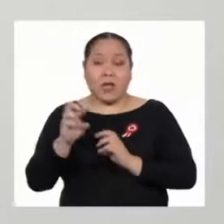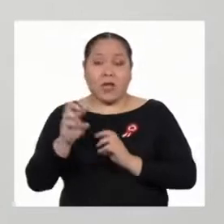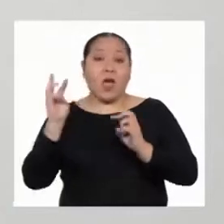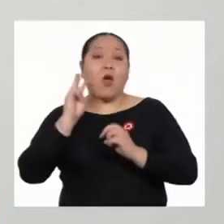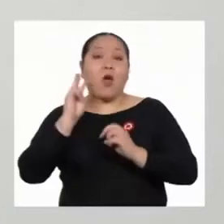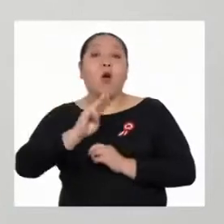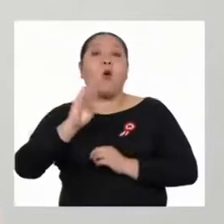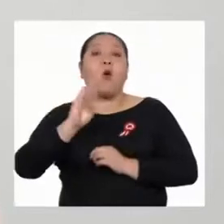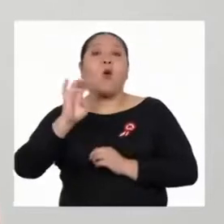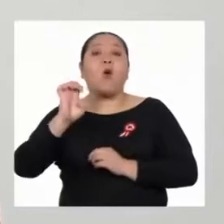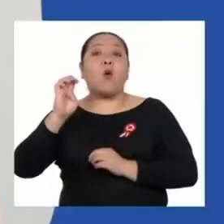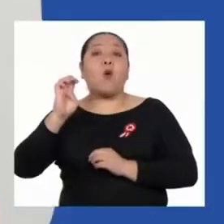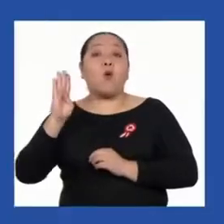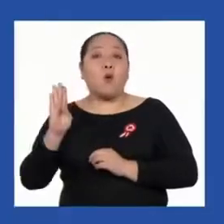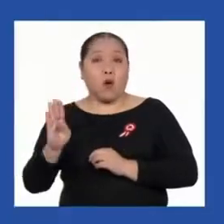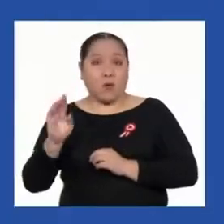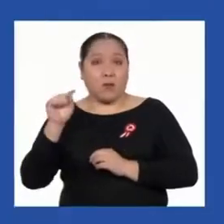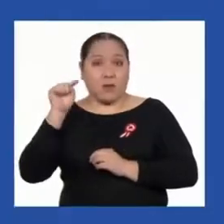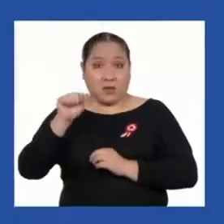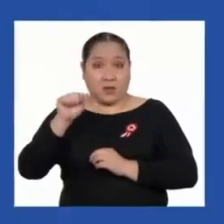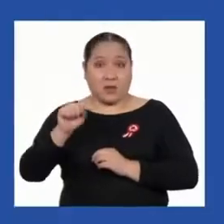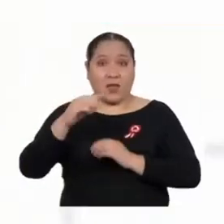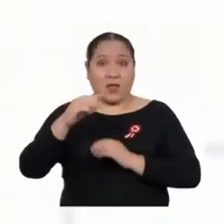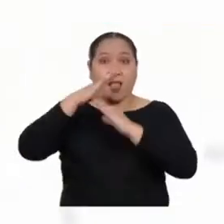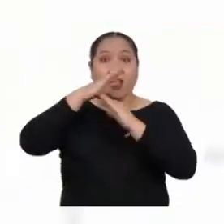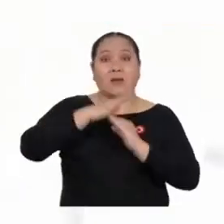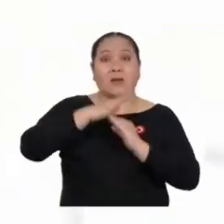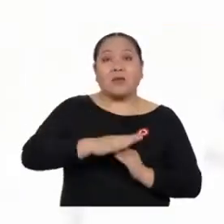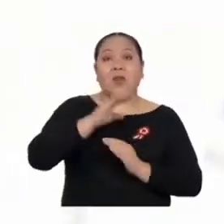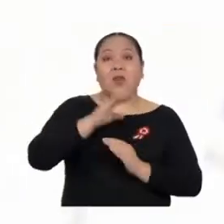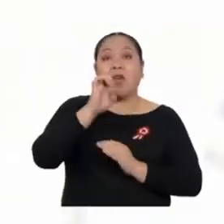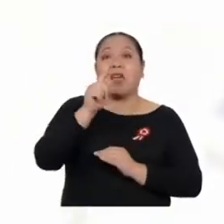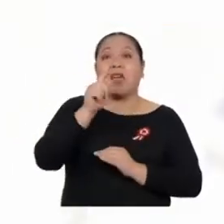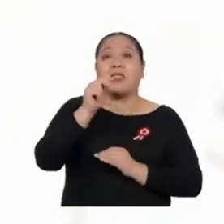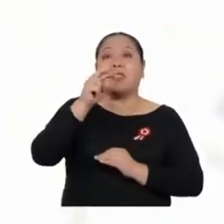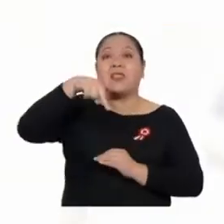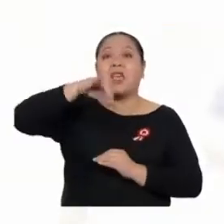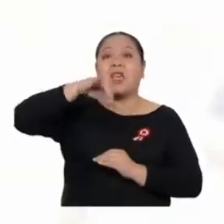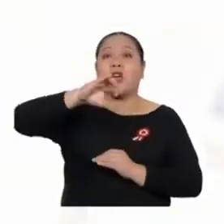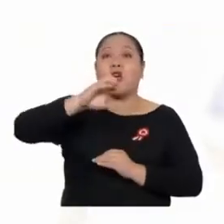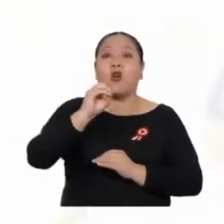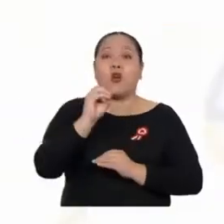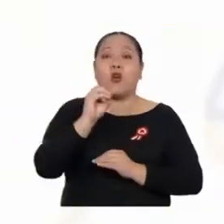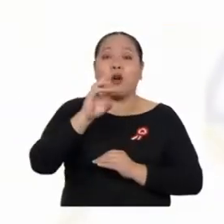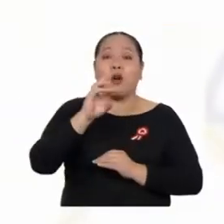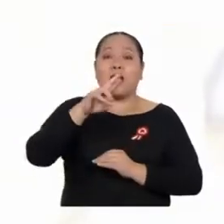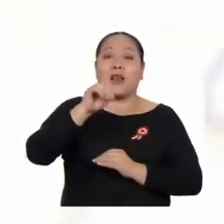la discriminación étnico-racial es